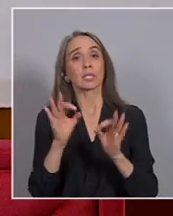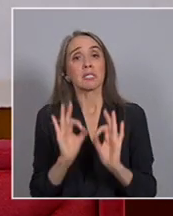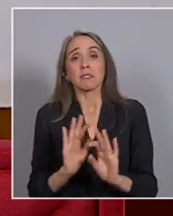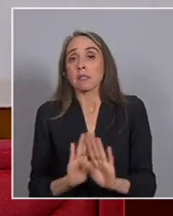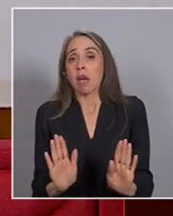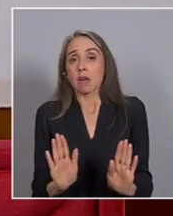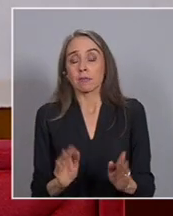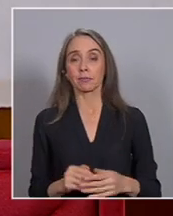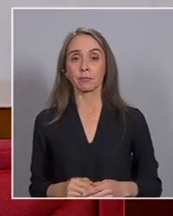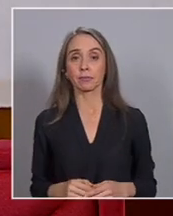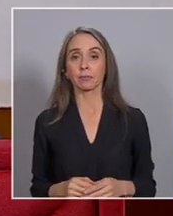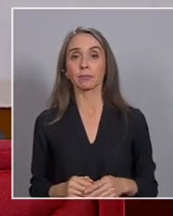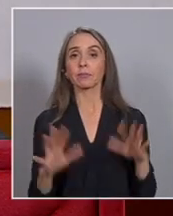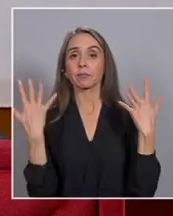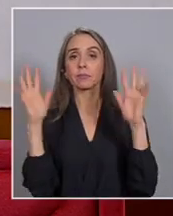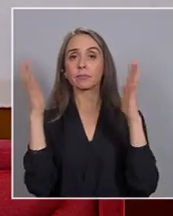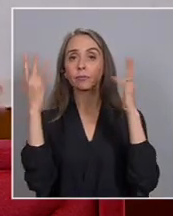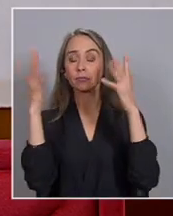menos.